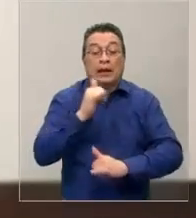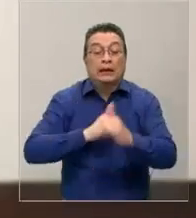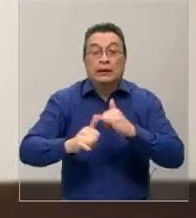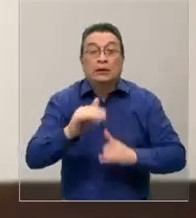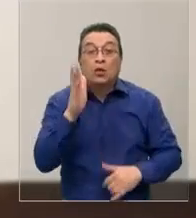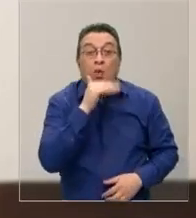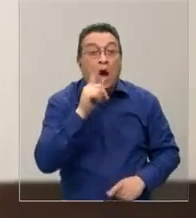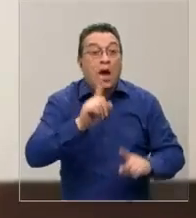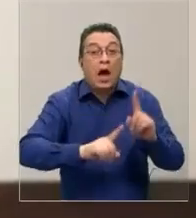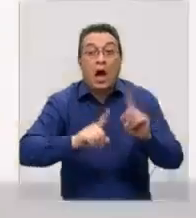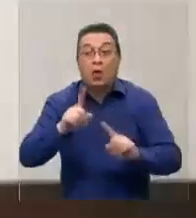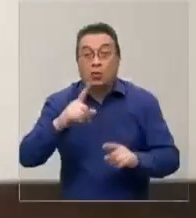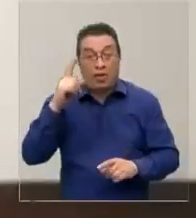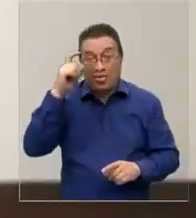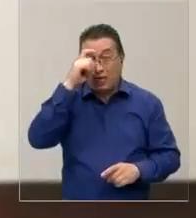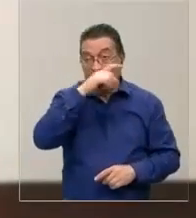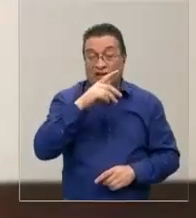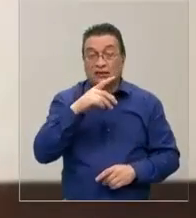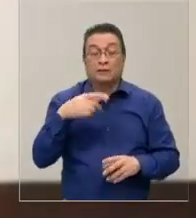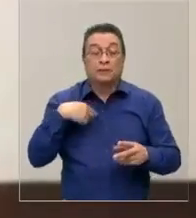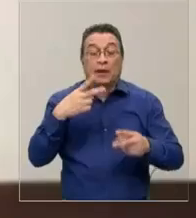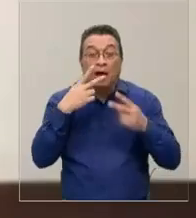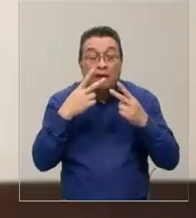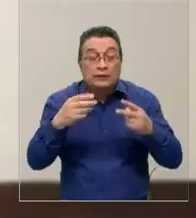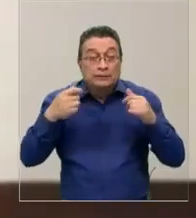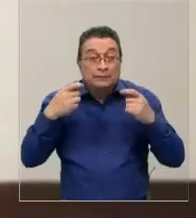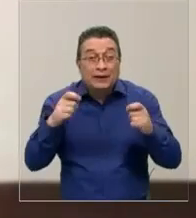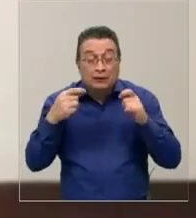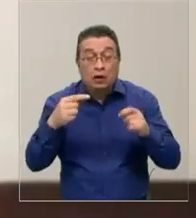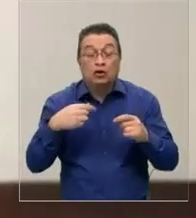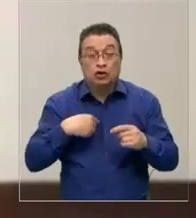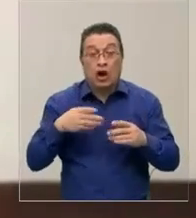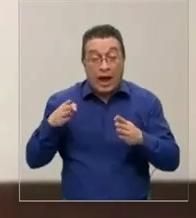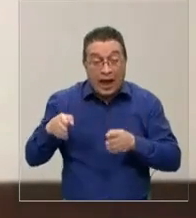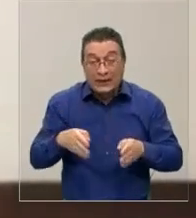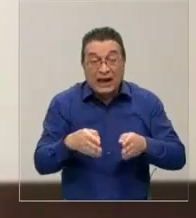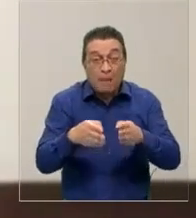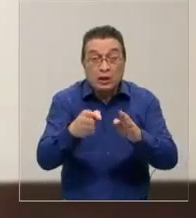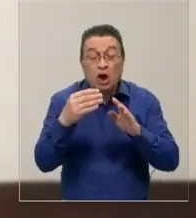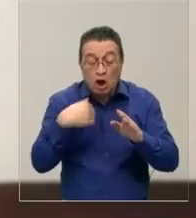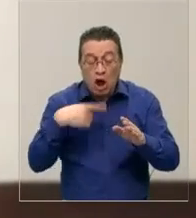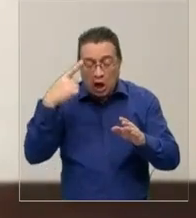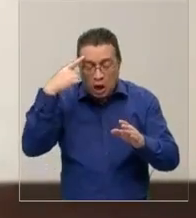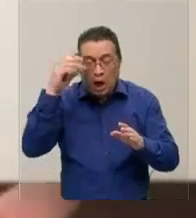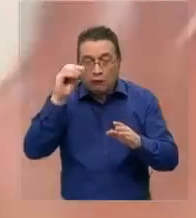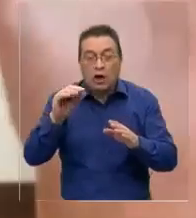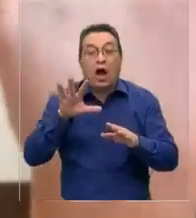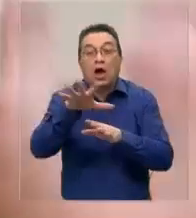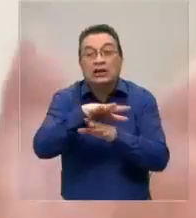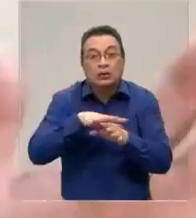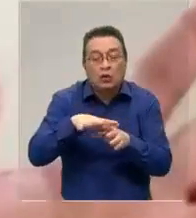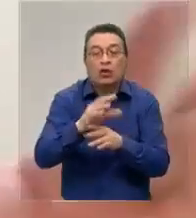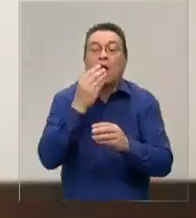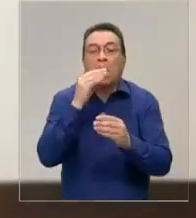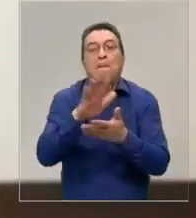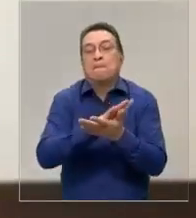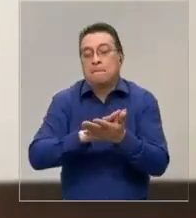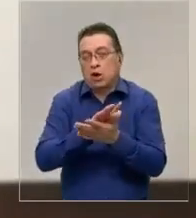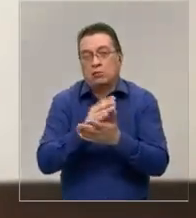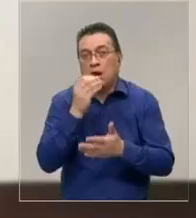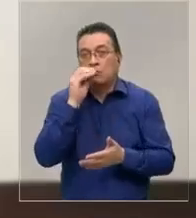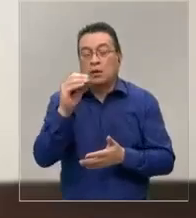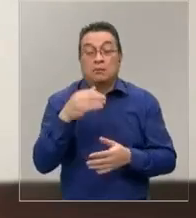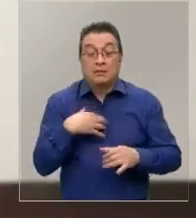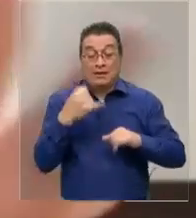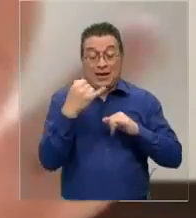internet, es súper complicado. Tratamos de ver y aparte que yo en el camino le he tratado de decir las condiciones. Por ejemplo,